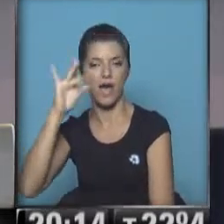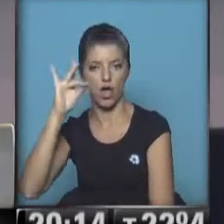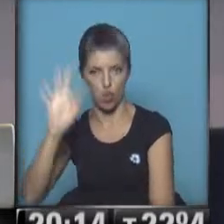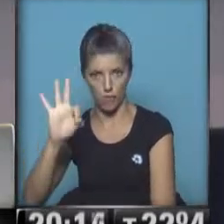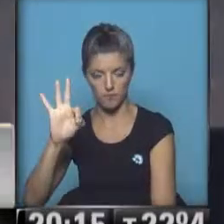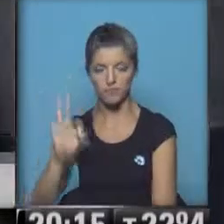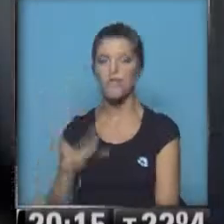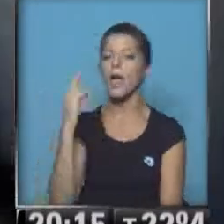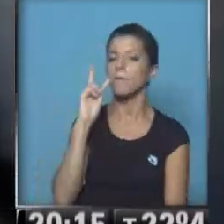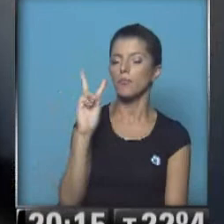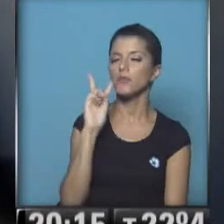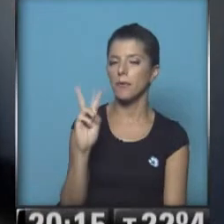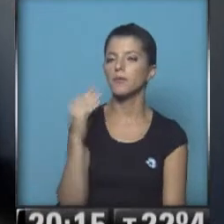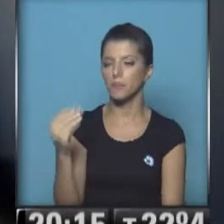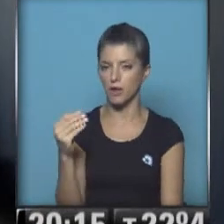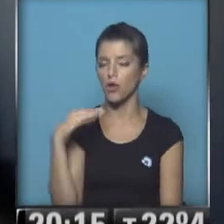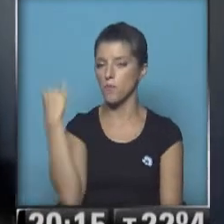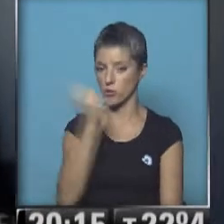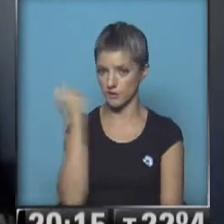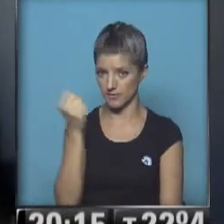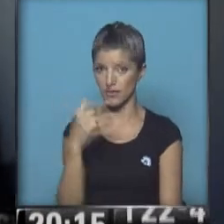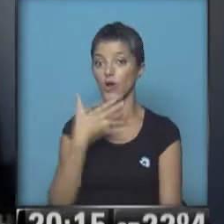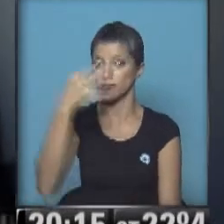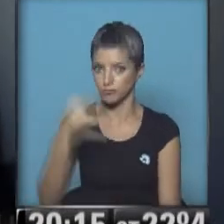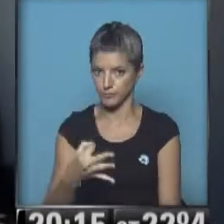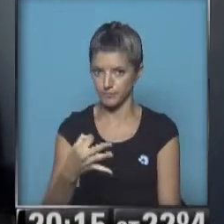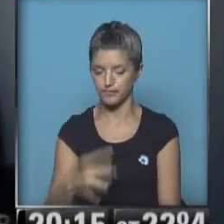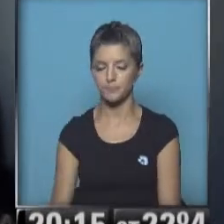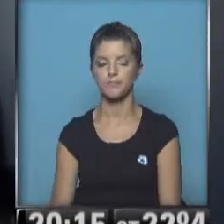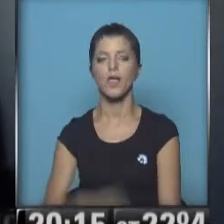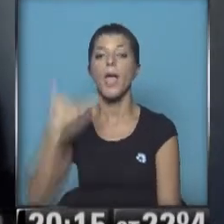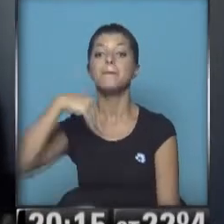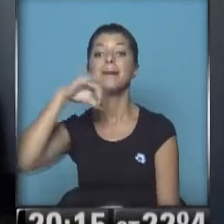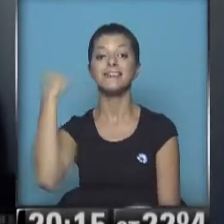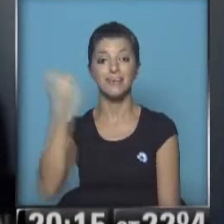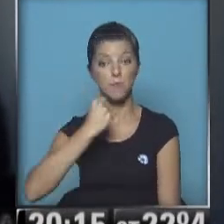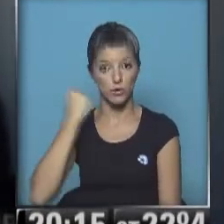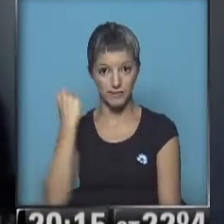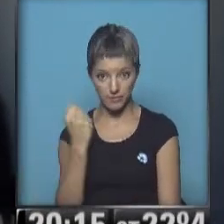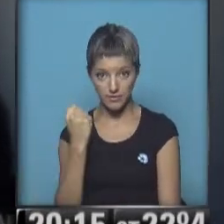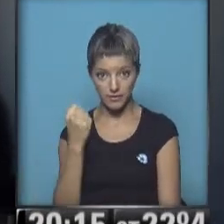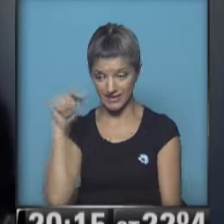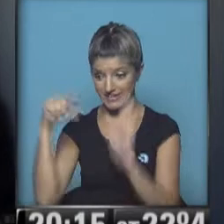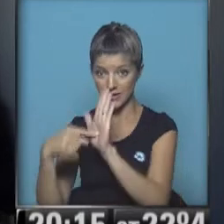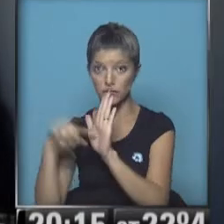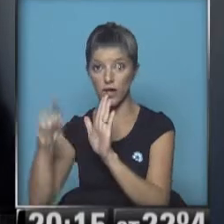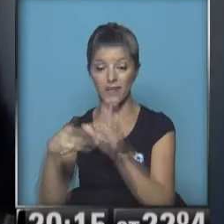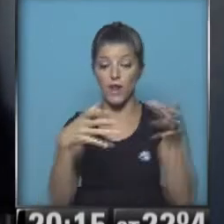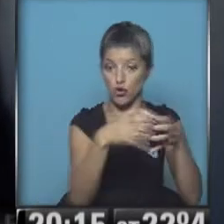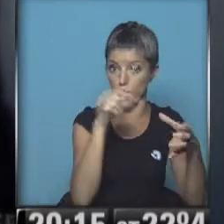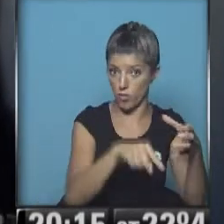lo que es fundamental de lo que se determinó lo más importante de todo esto es el dictamen de mayoría